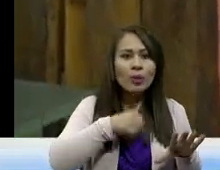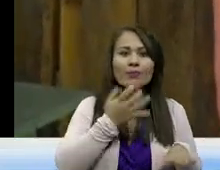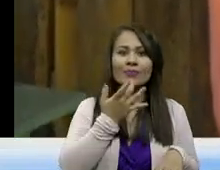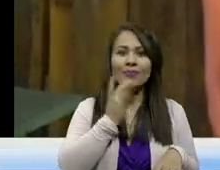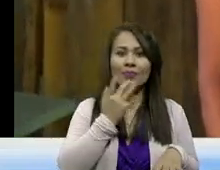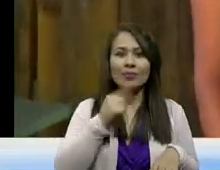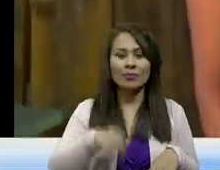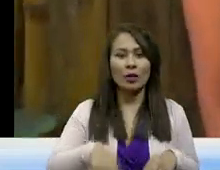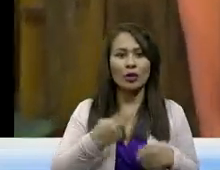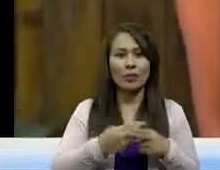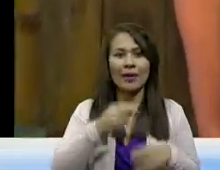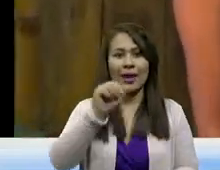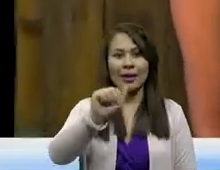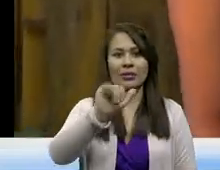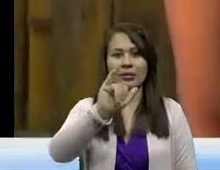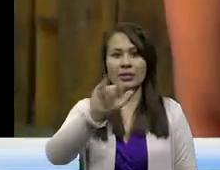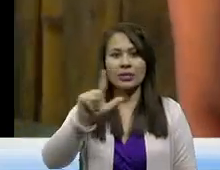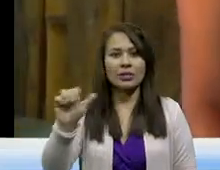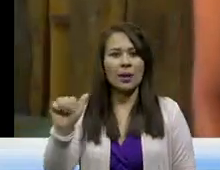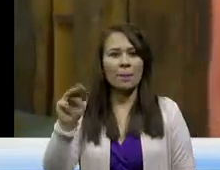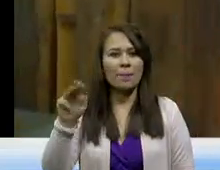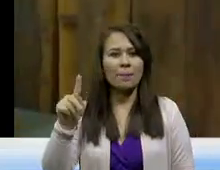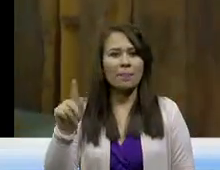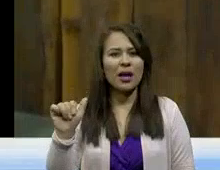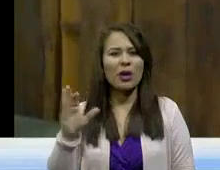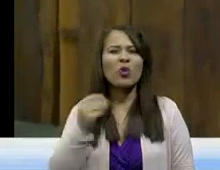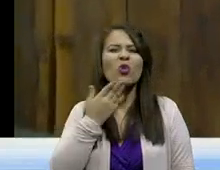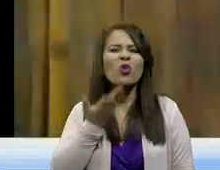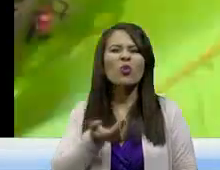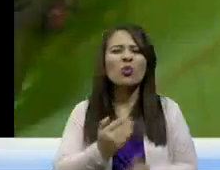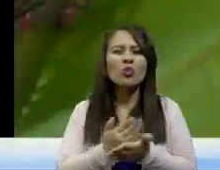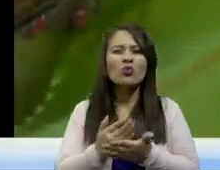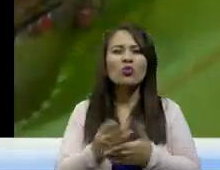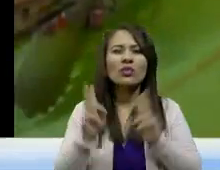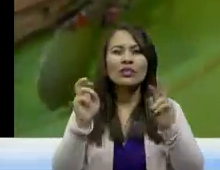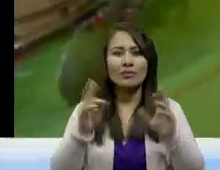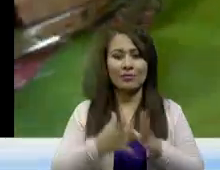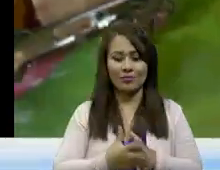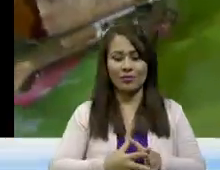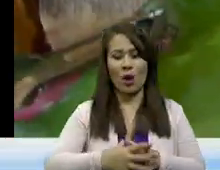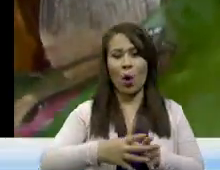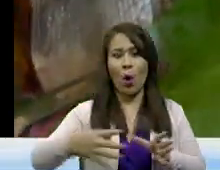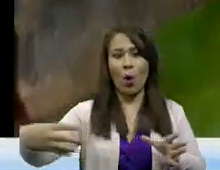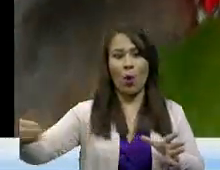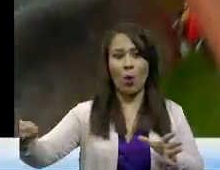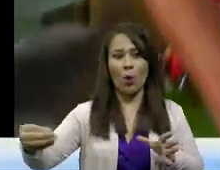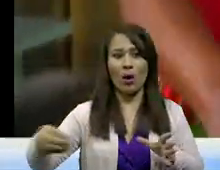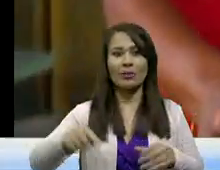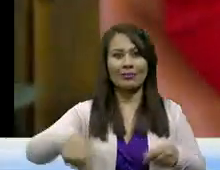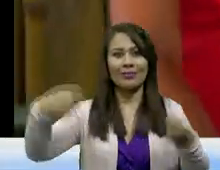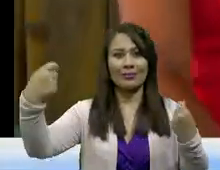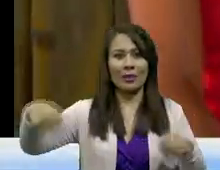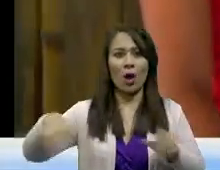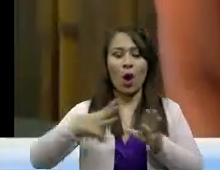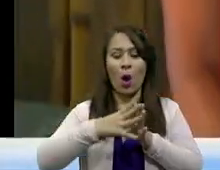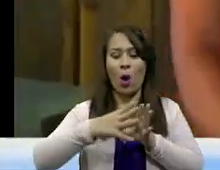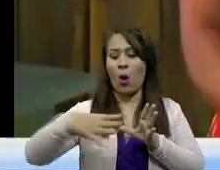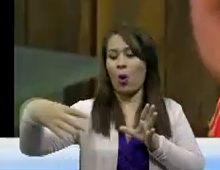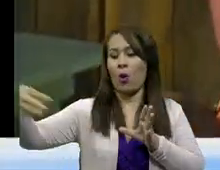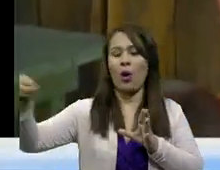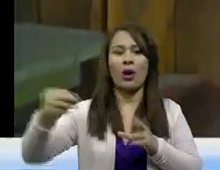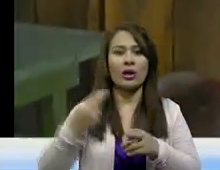preferido el ayampaco. Sí. A ver, bueno, cuénteme cómo más o menos se prepara. ¿Esto qué es? Bijao. Esta es la hoja de bijao. Sí, ¿cuál